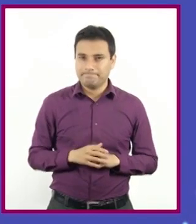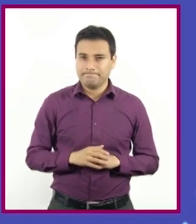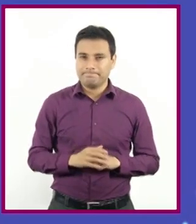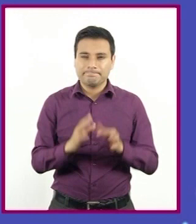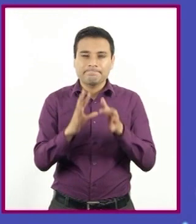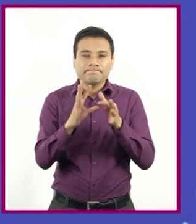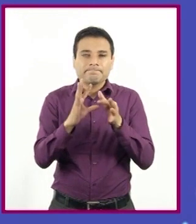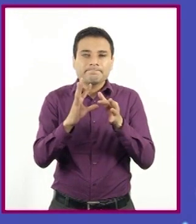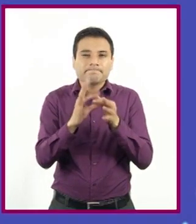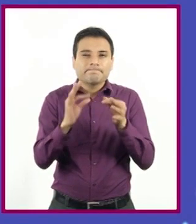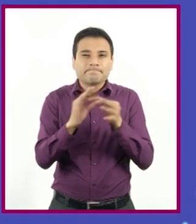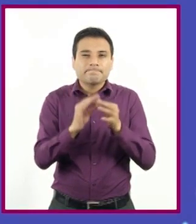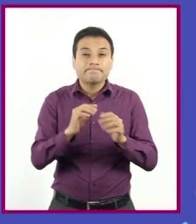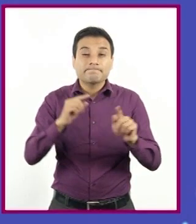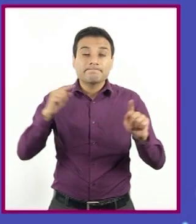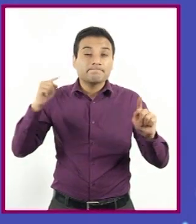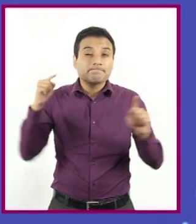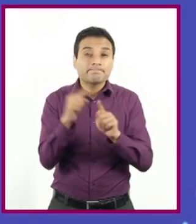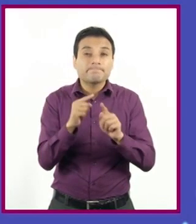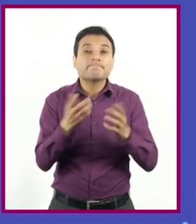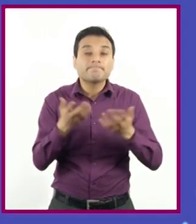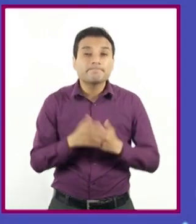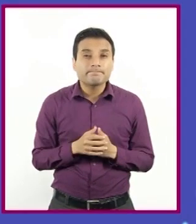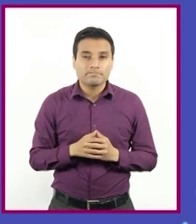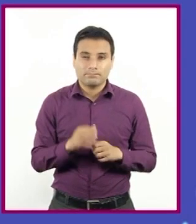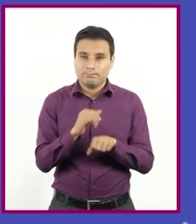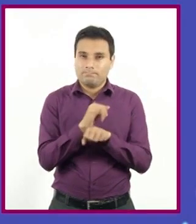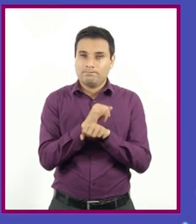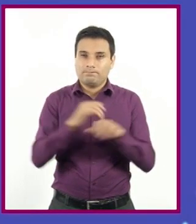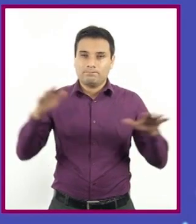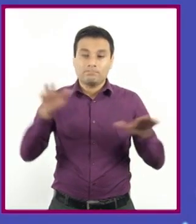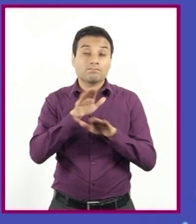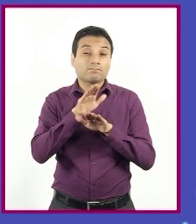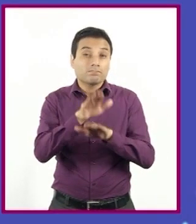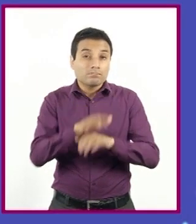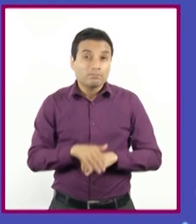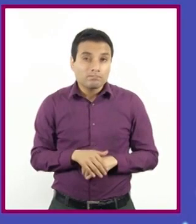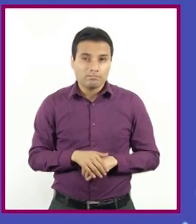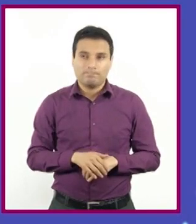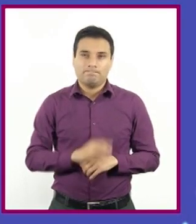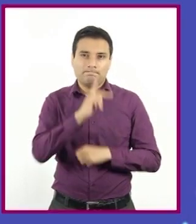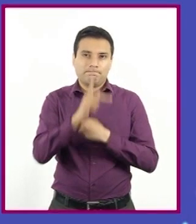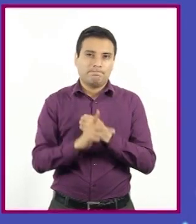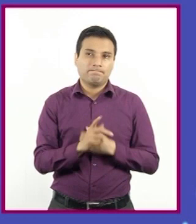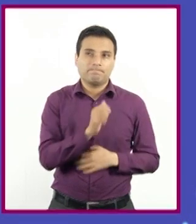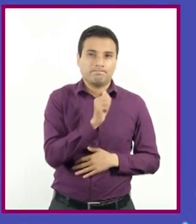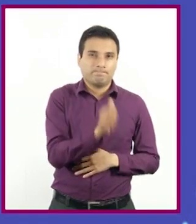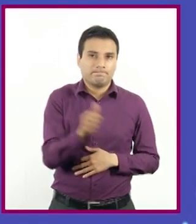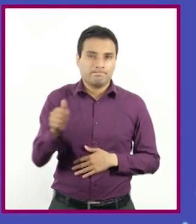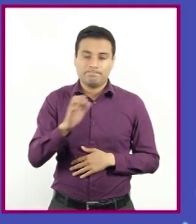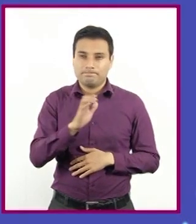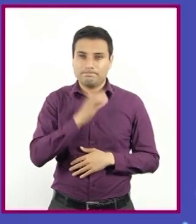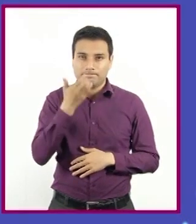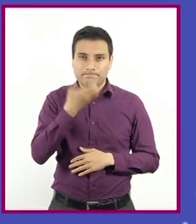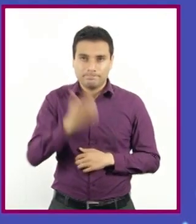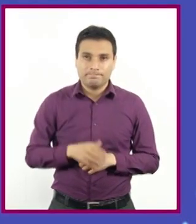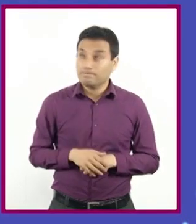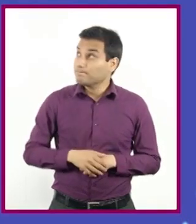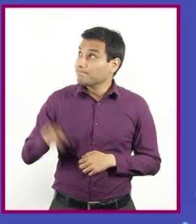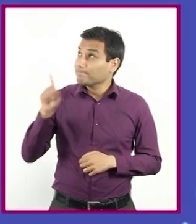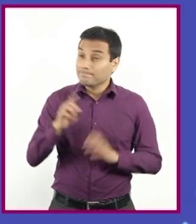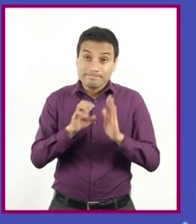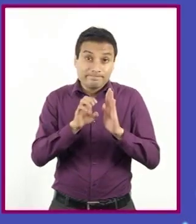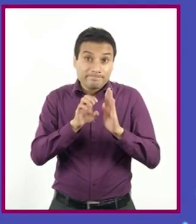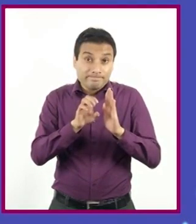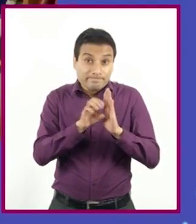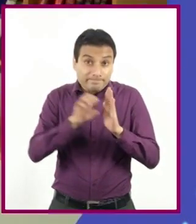destinada a proporcionar información acerca de las costumbres de cada país. Este ejemplo nos funciona